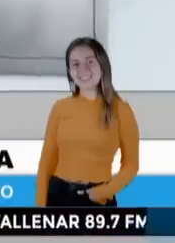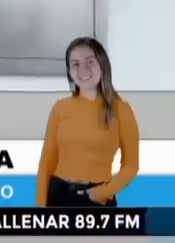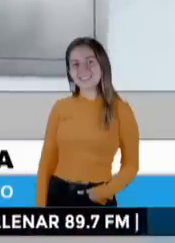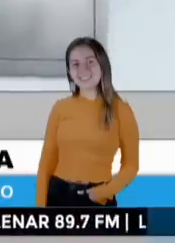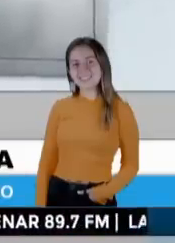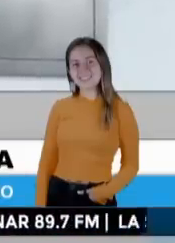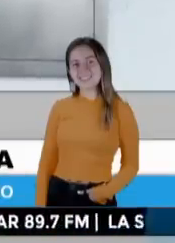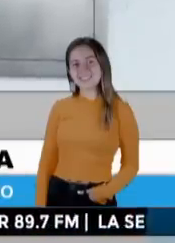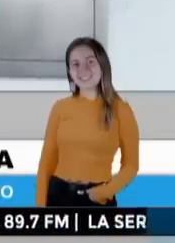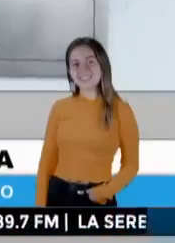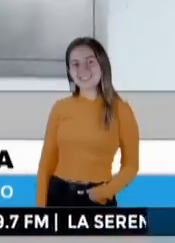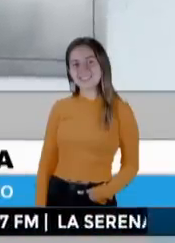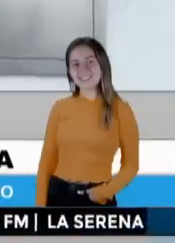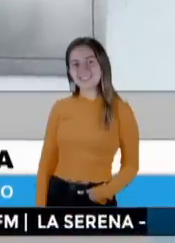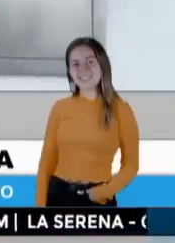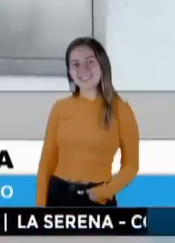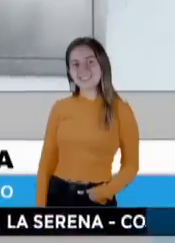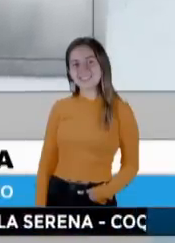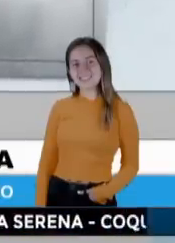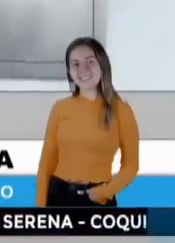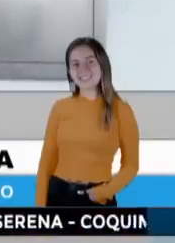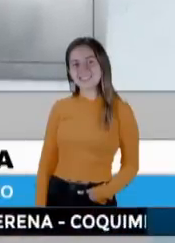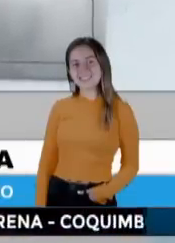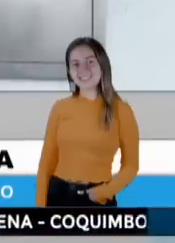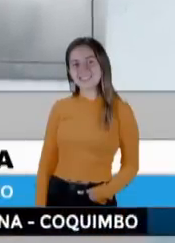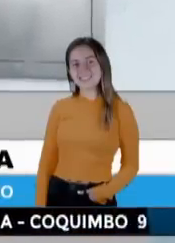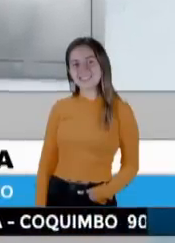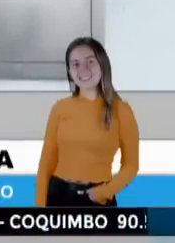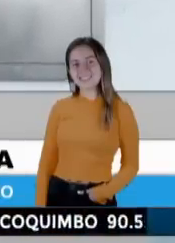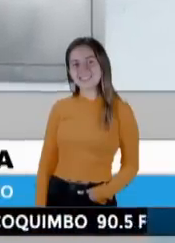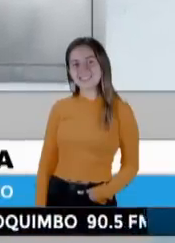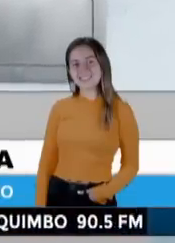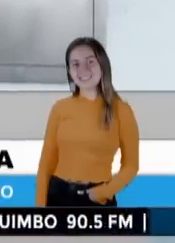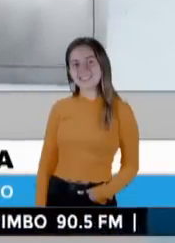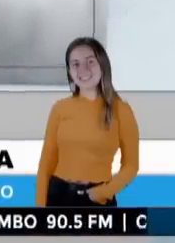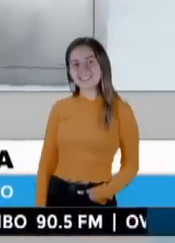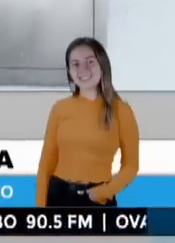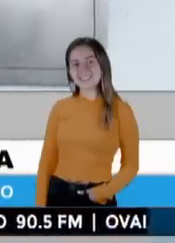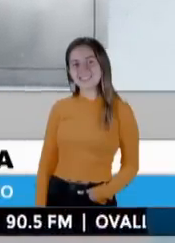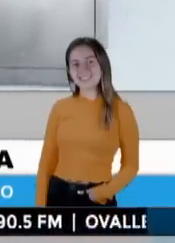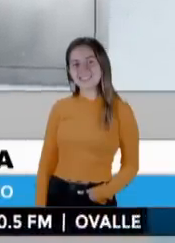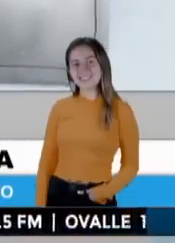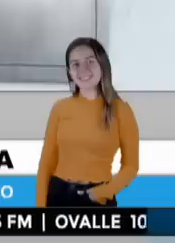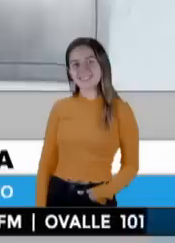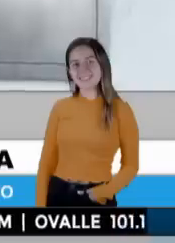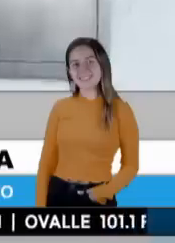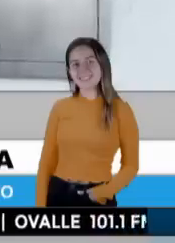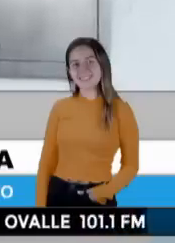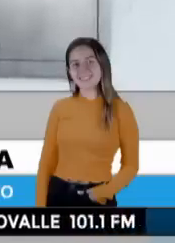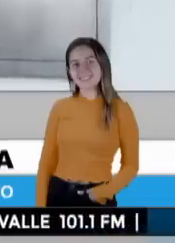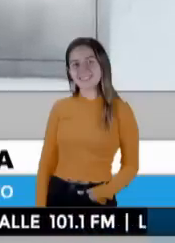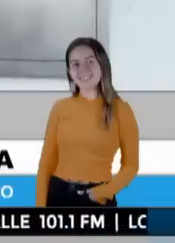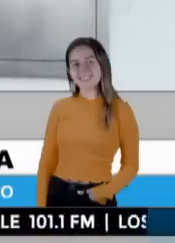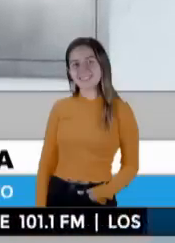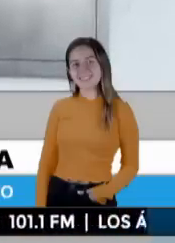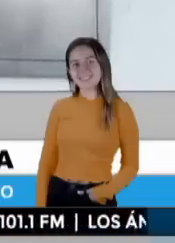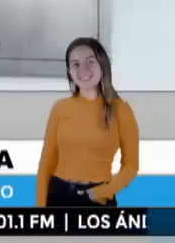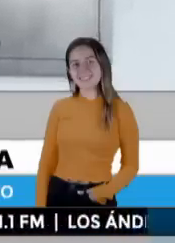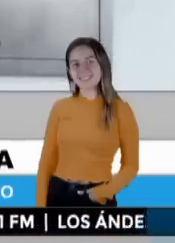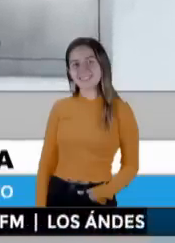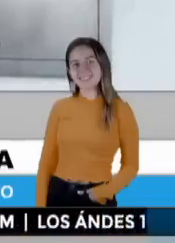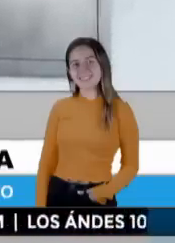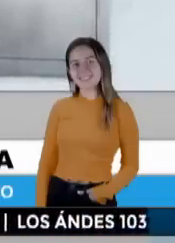dicen que al final esta decisión de la democracia cristiana está causada no solamente por el